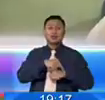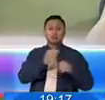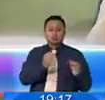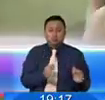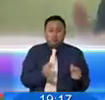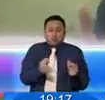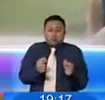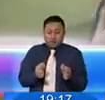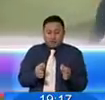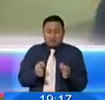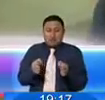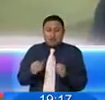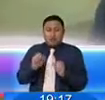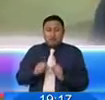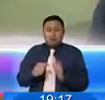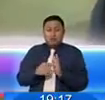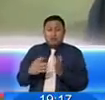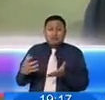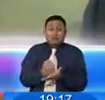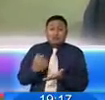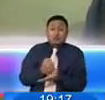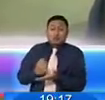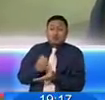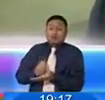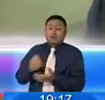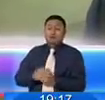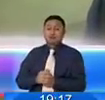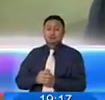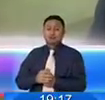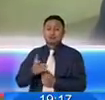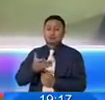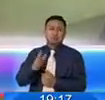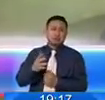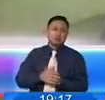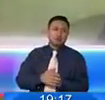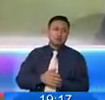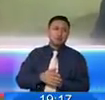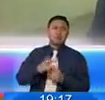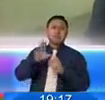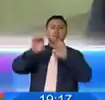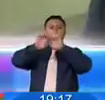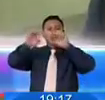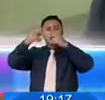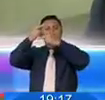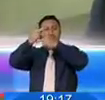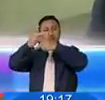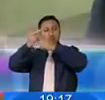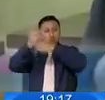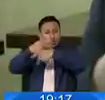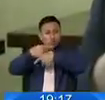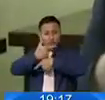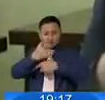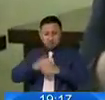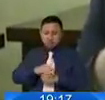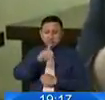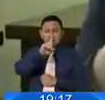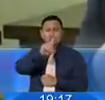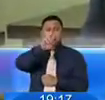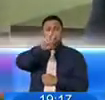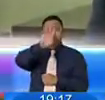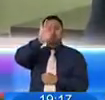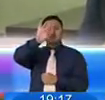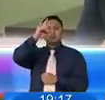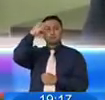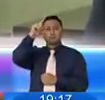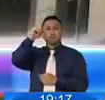seguir recaudando. Es una tasa que le puede costar al sector productivo y al ciudadano alrededor de 128